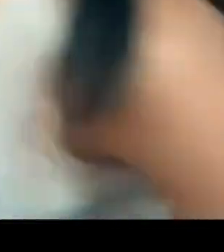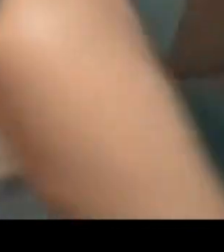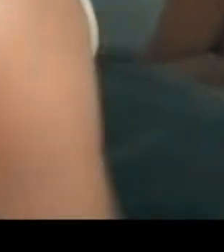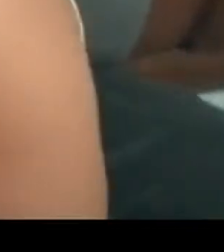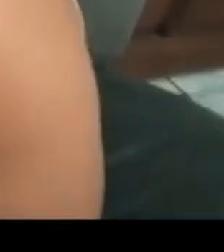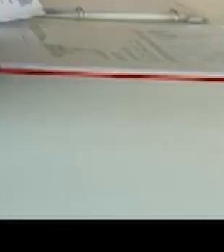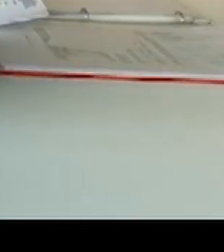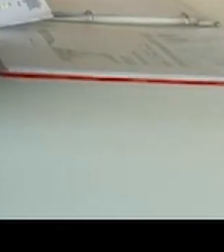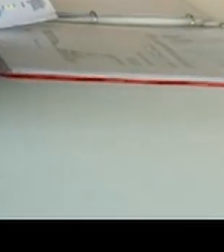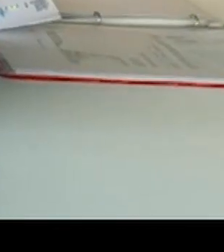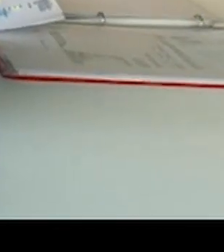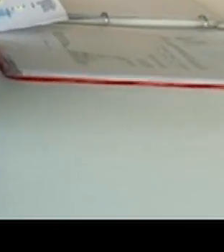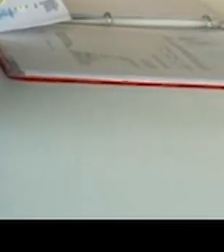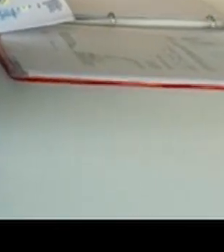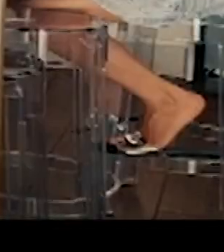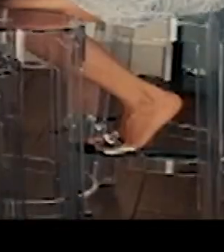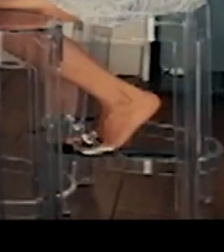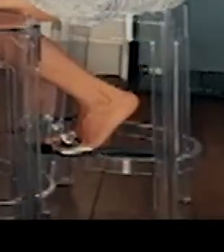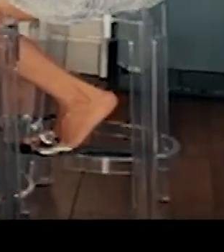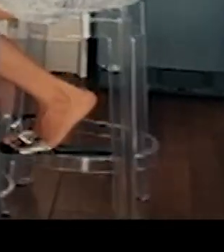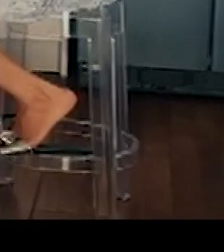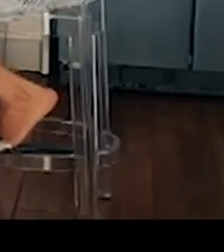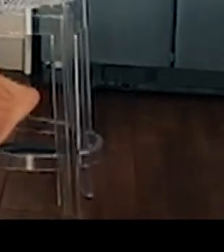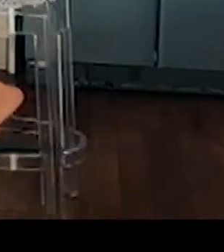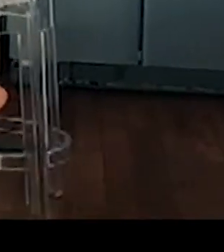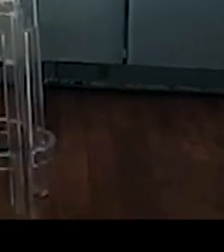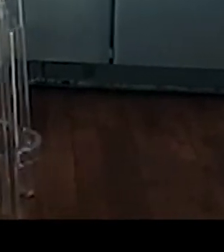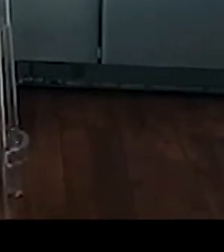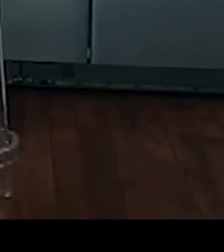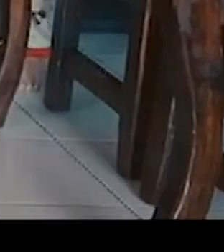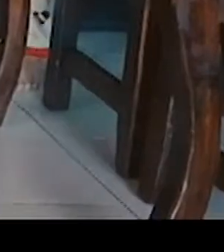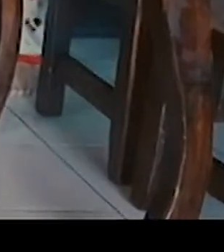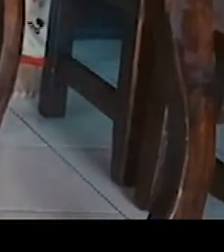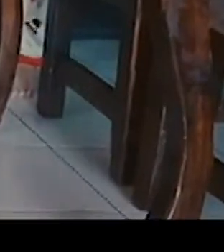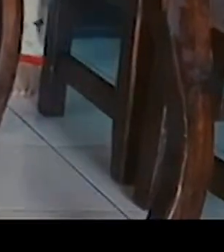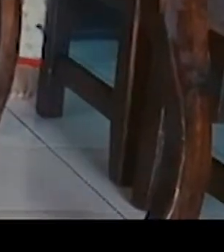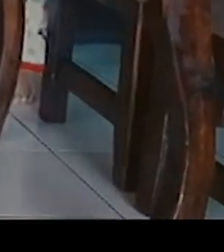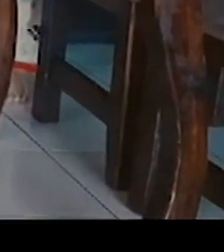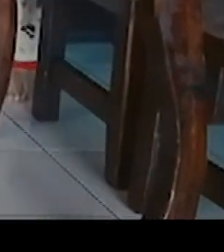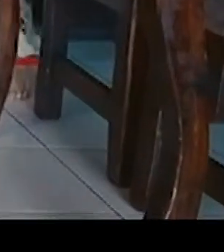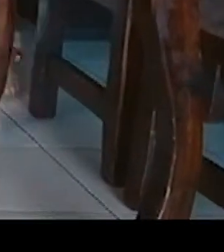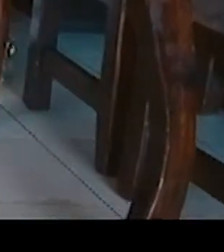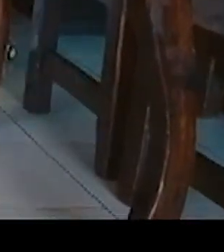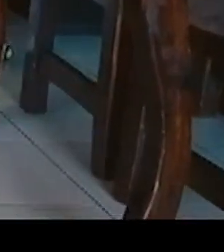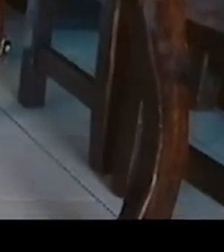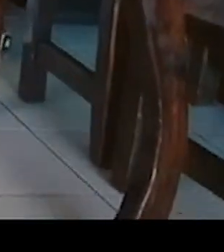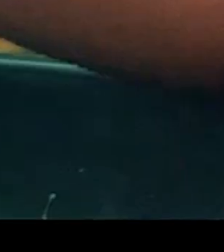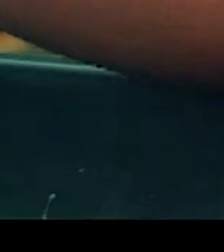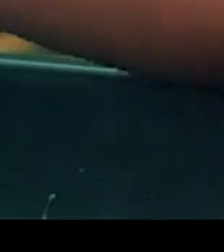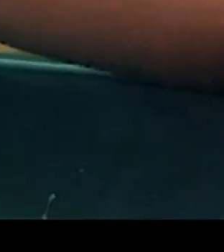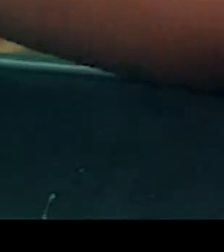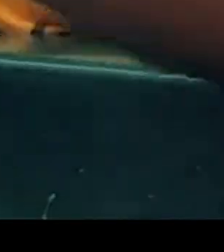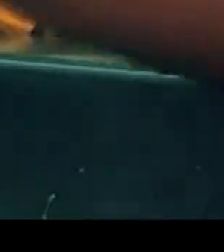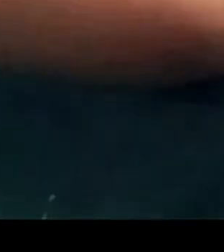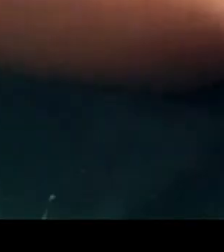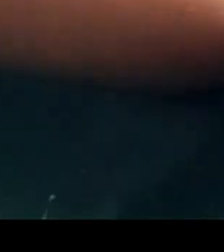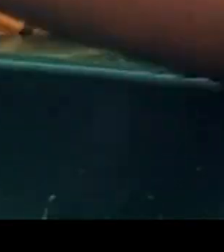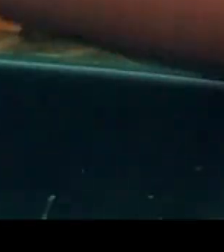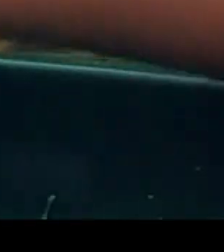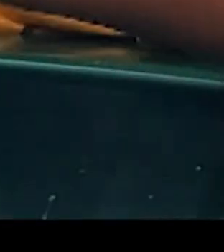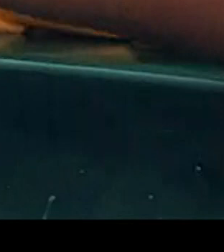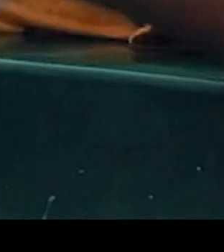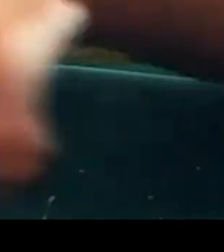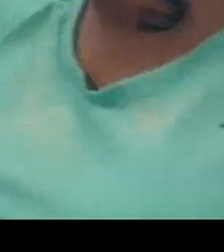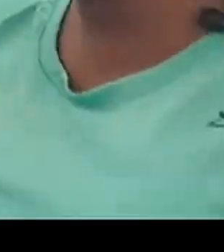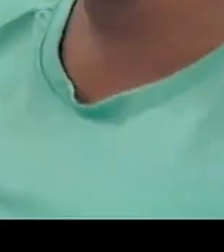beso, beso! Aunque estemos en casa, seguimos trabajando en mejorar, como padres,